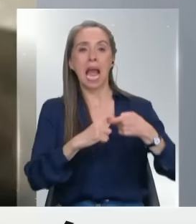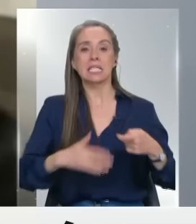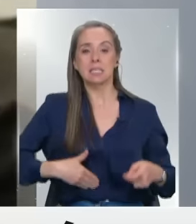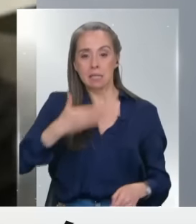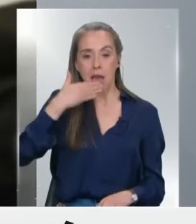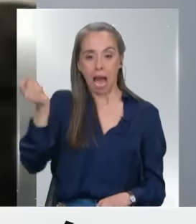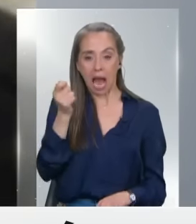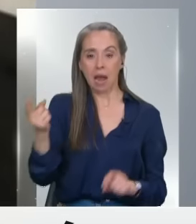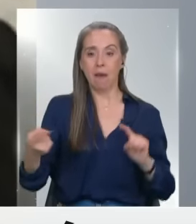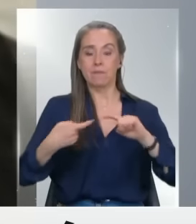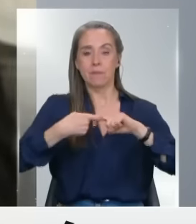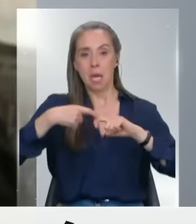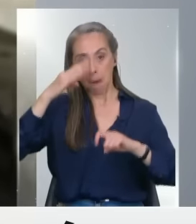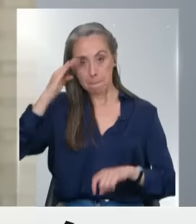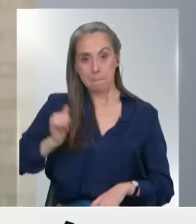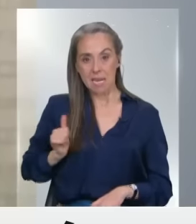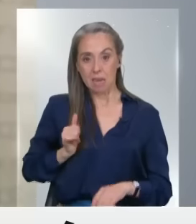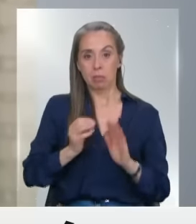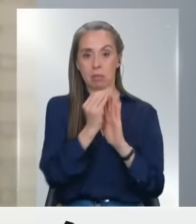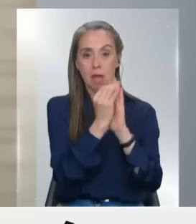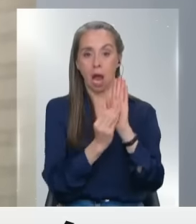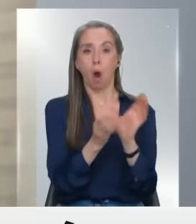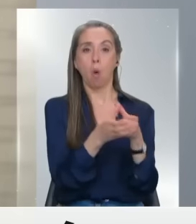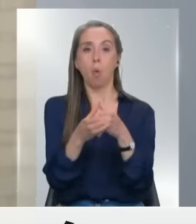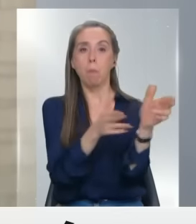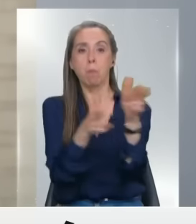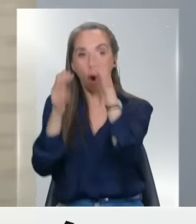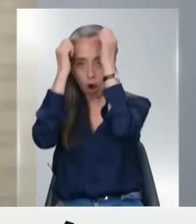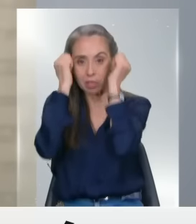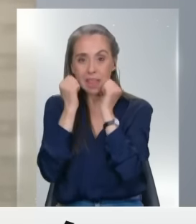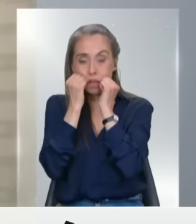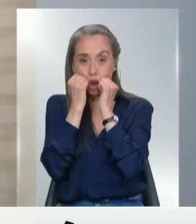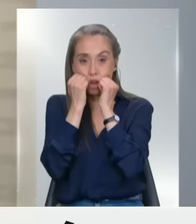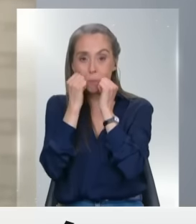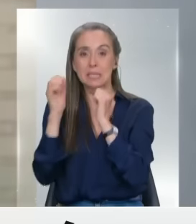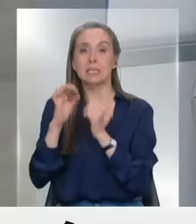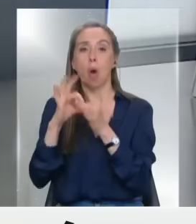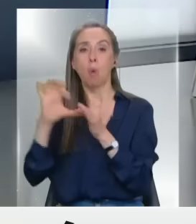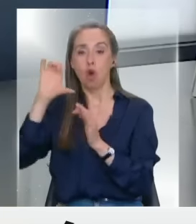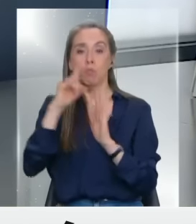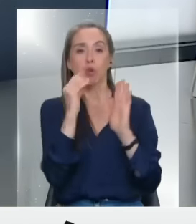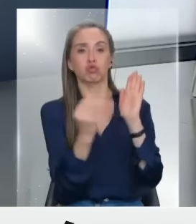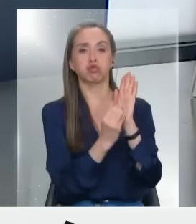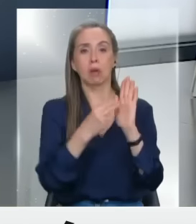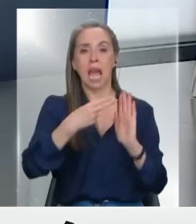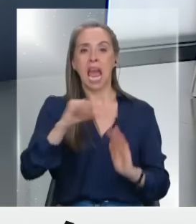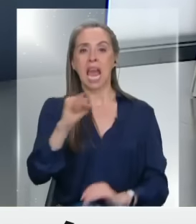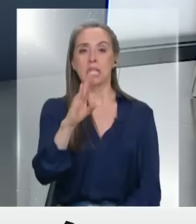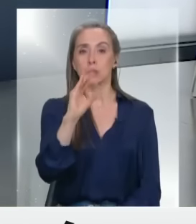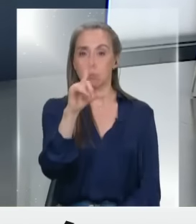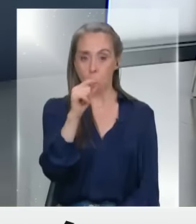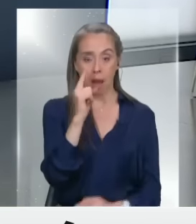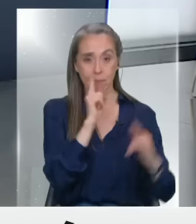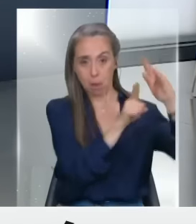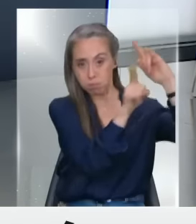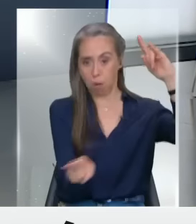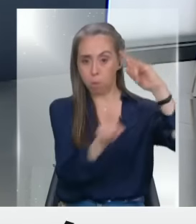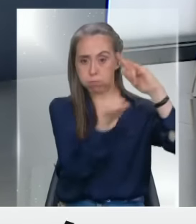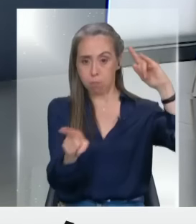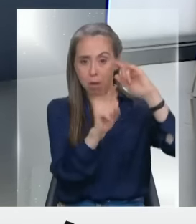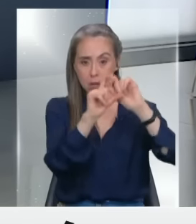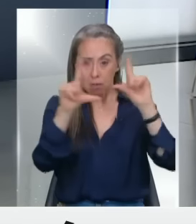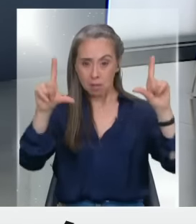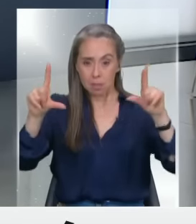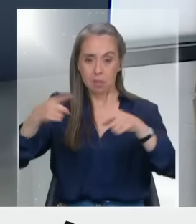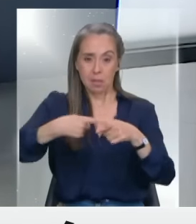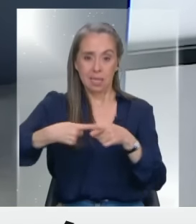el brazo militar figura en la lista de organizaciones terroristas de la Unión Europea. Veamos entonces cómo fue el ataque. Estas son las imágenes de